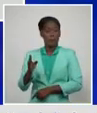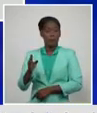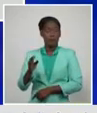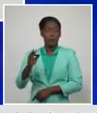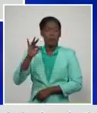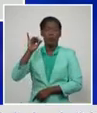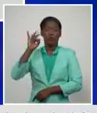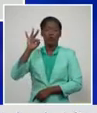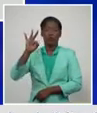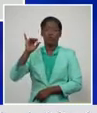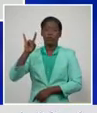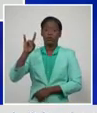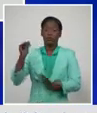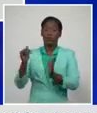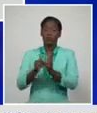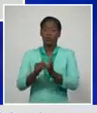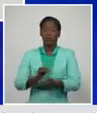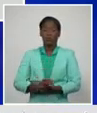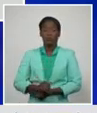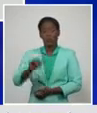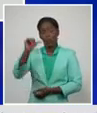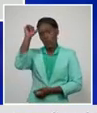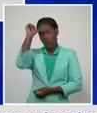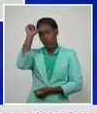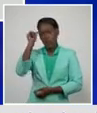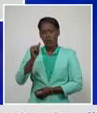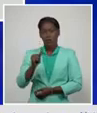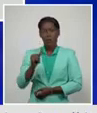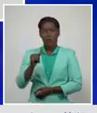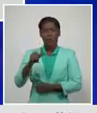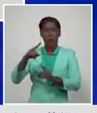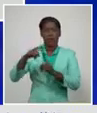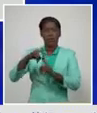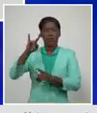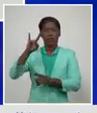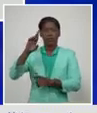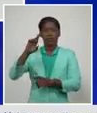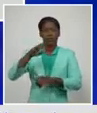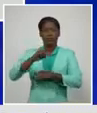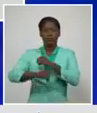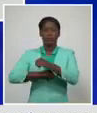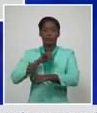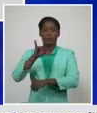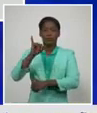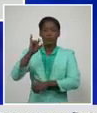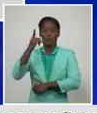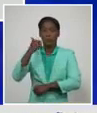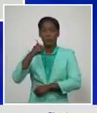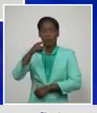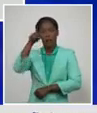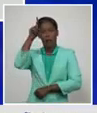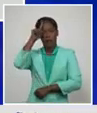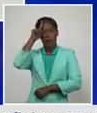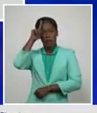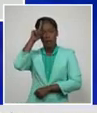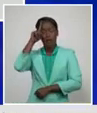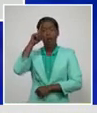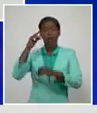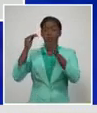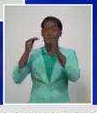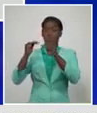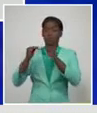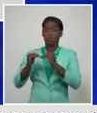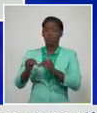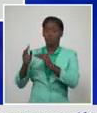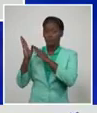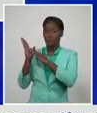89.200, la India, Turquía, Polonia, Alemania, Italia y Ucrania. Y eso se muestra